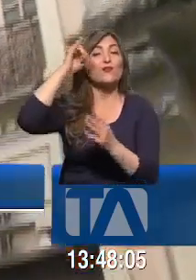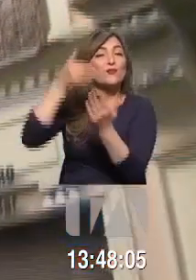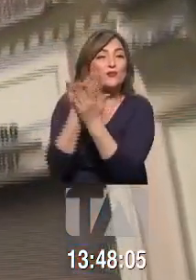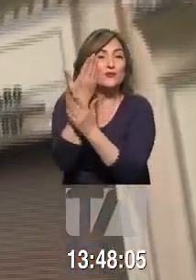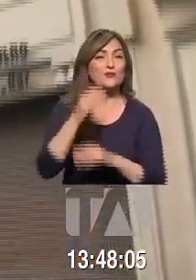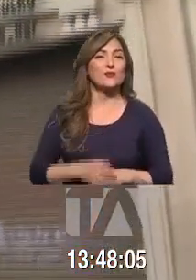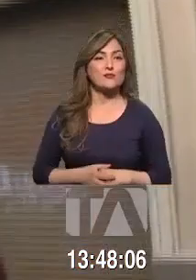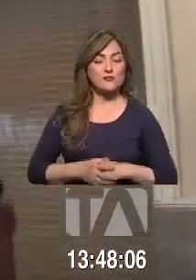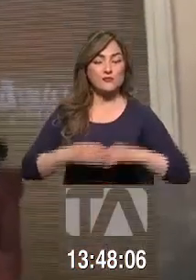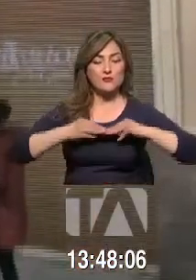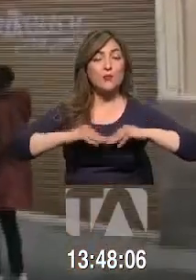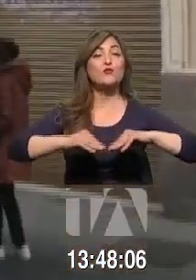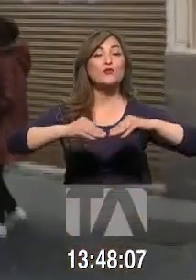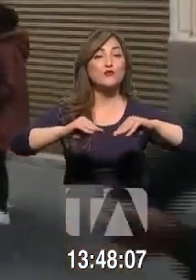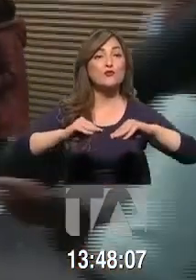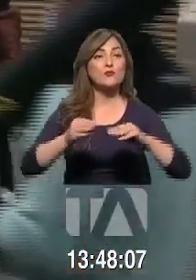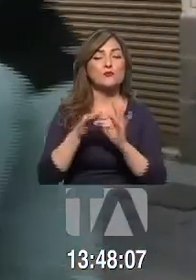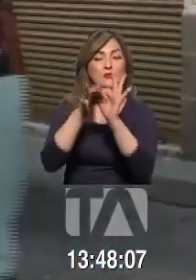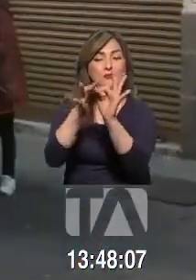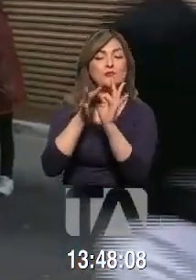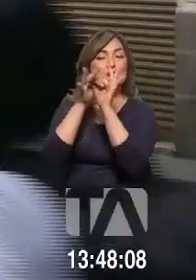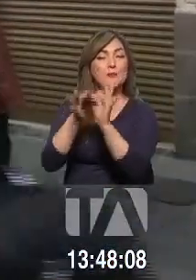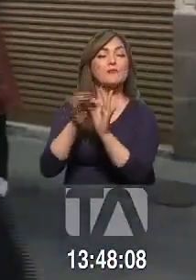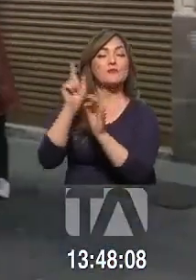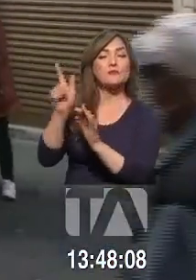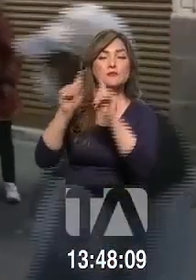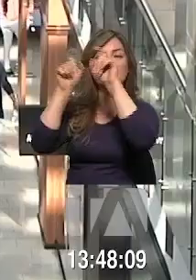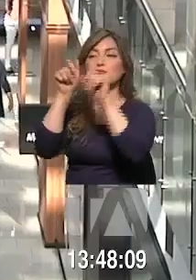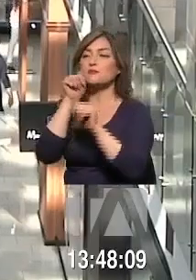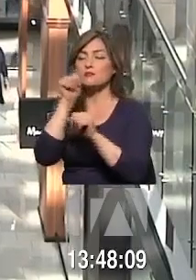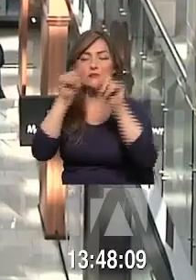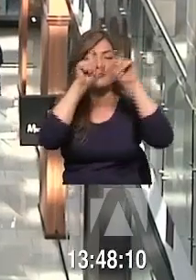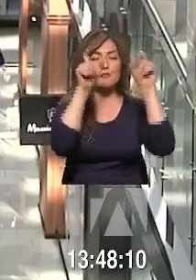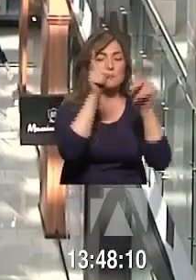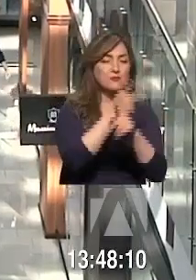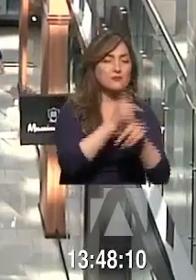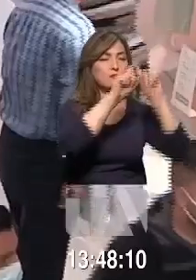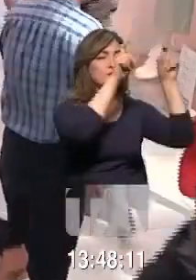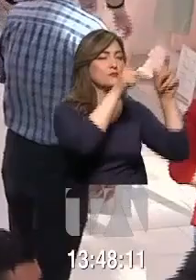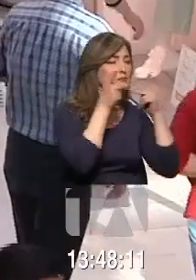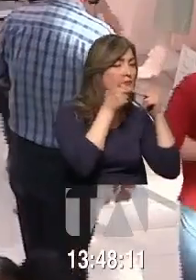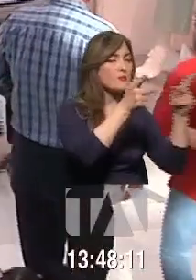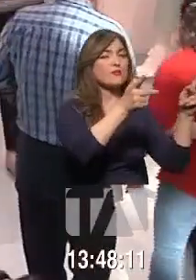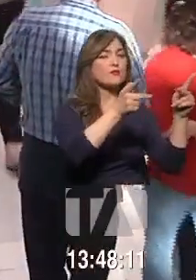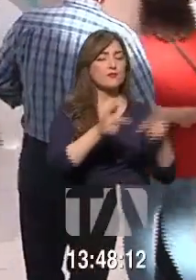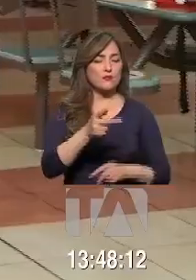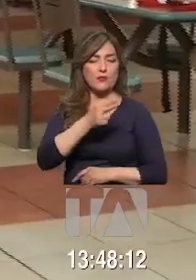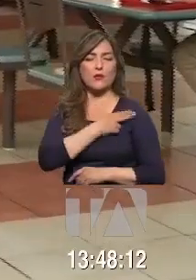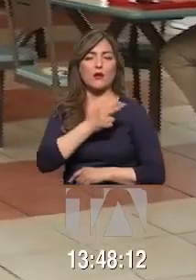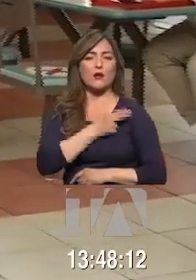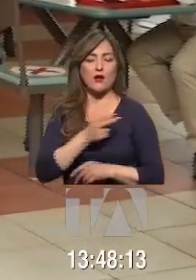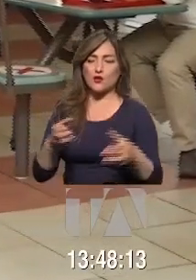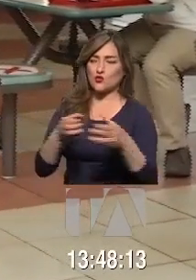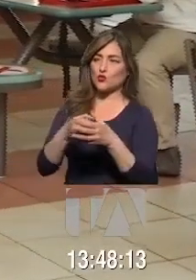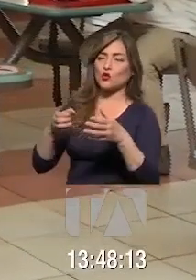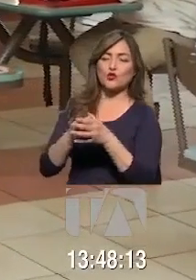de la metodología de colaboración Strategic Doing, sector privado, sectores productivos, sector público, gremial, academia y sociedad civil